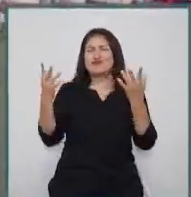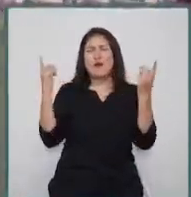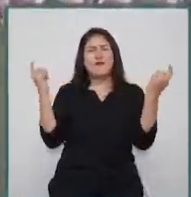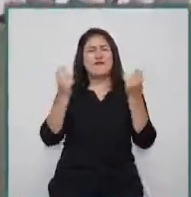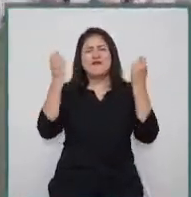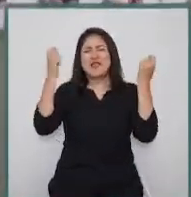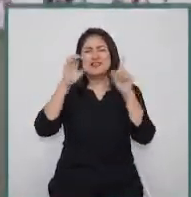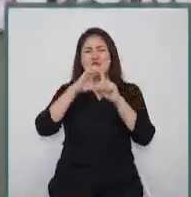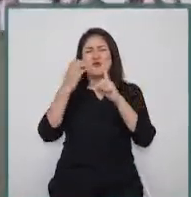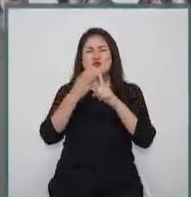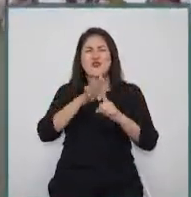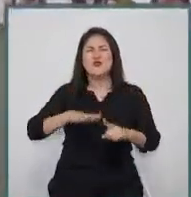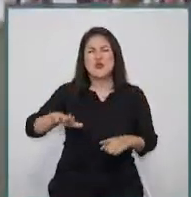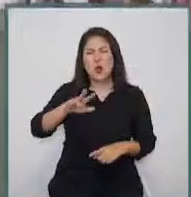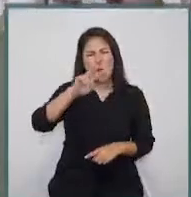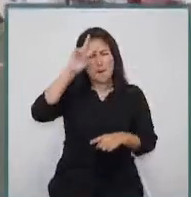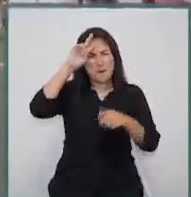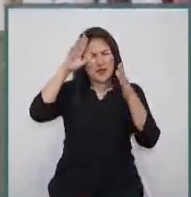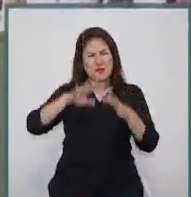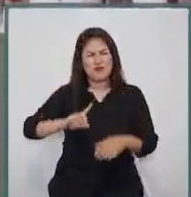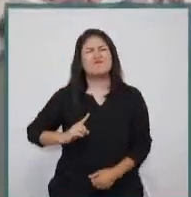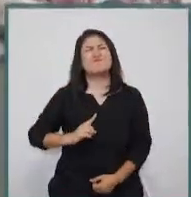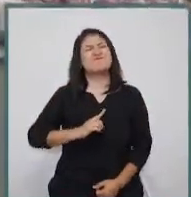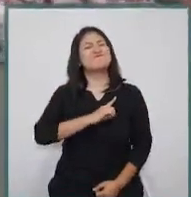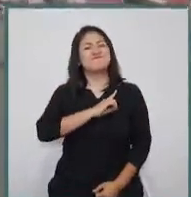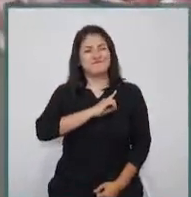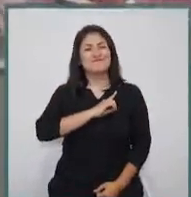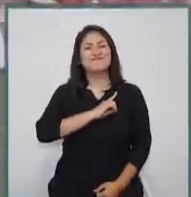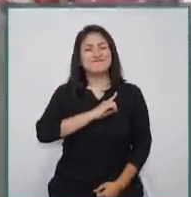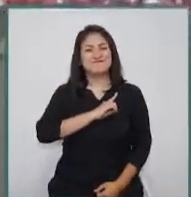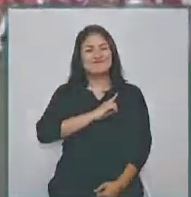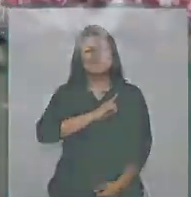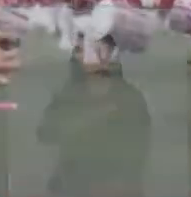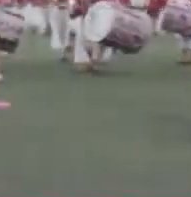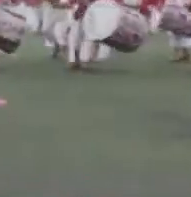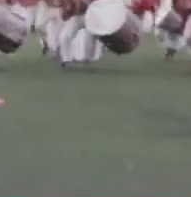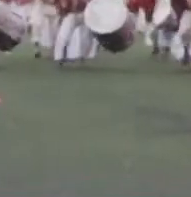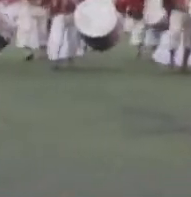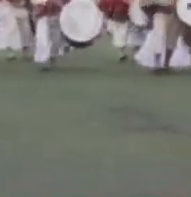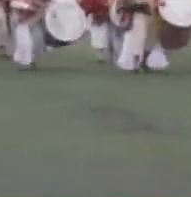fiesta cultural que enorgullece a todas las peruanas y peruanos.